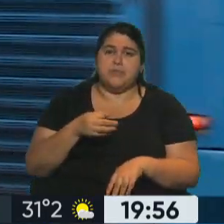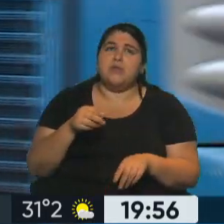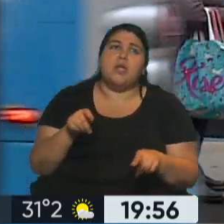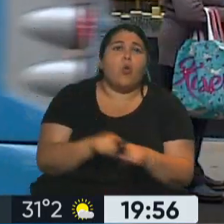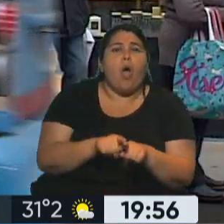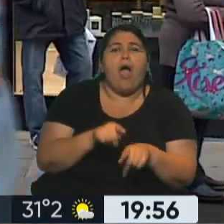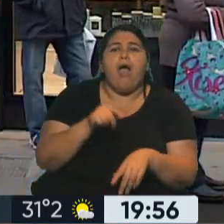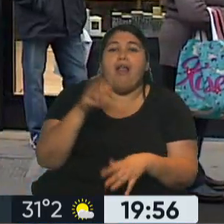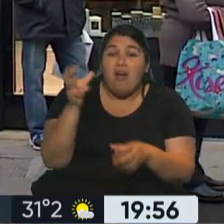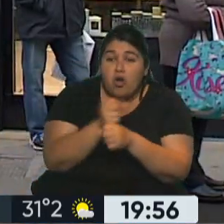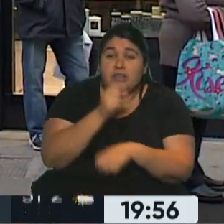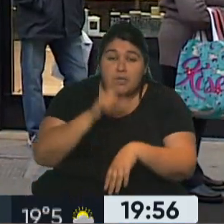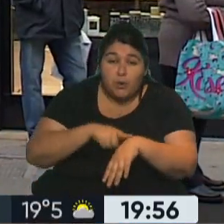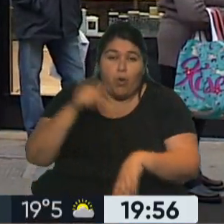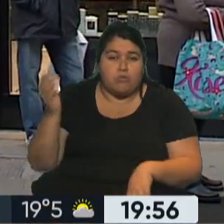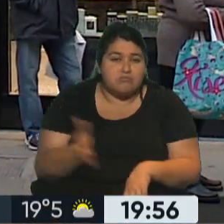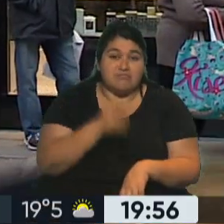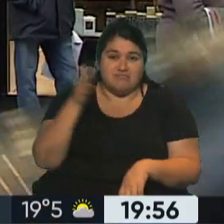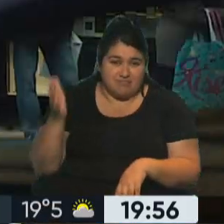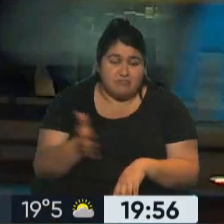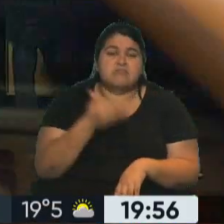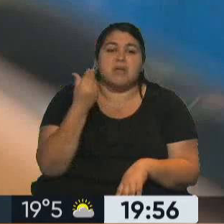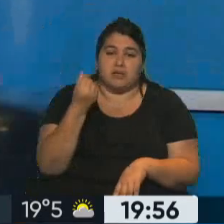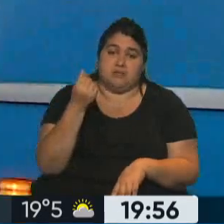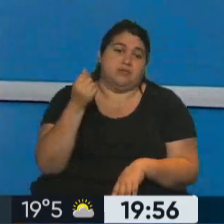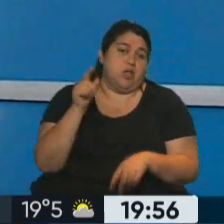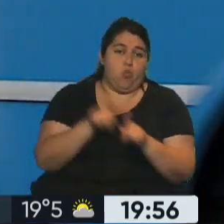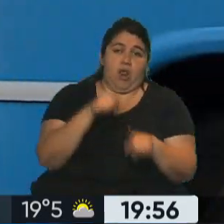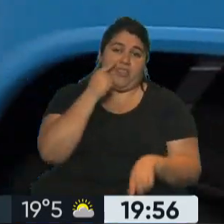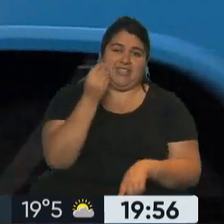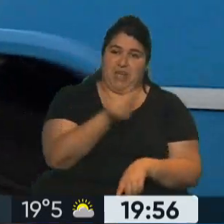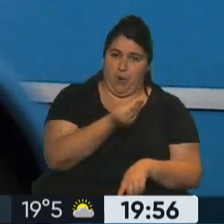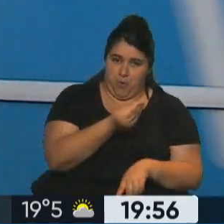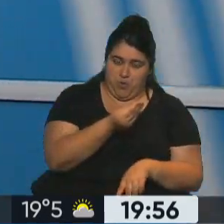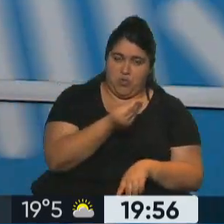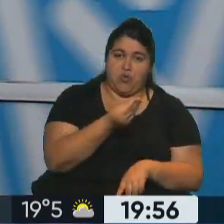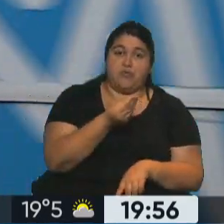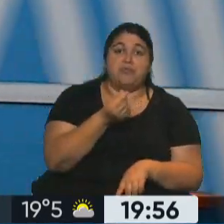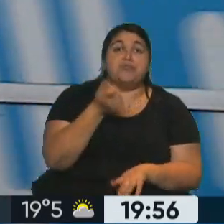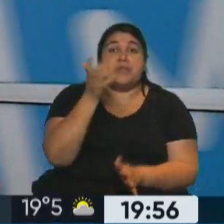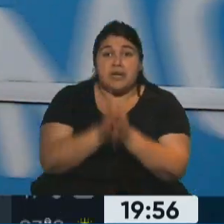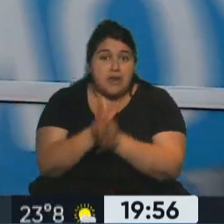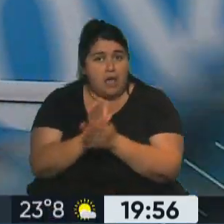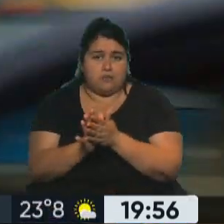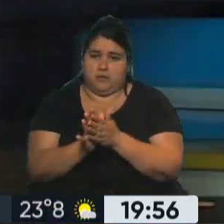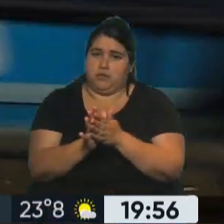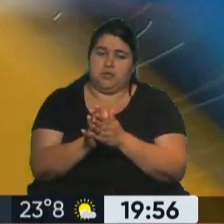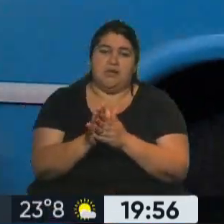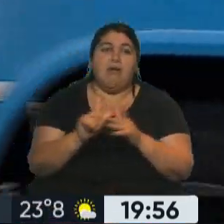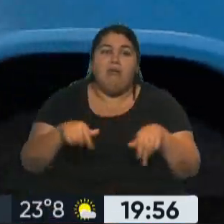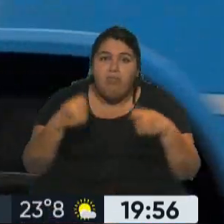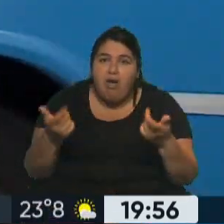día sábado. Mayor frecuencia, mayor cantidad de micros, que la frecuencia y que la gratuidad, en este caso,